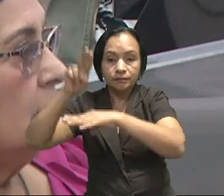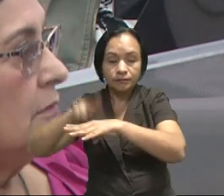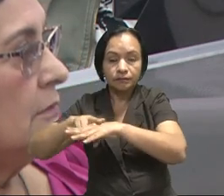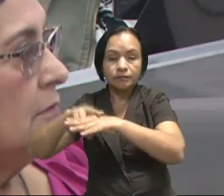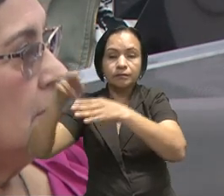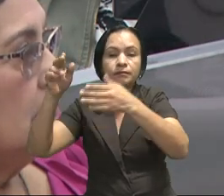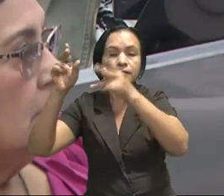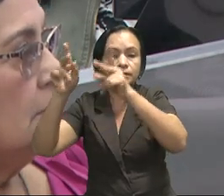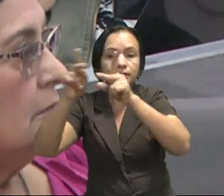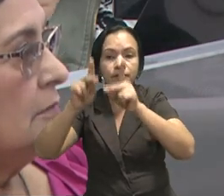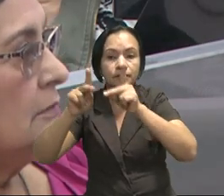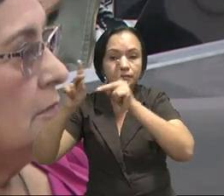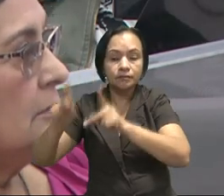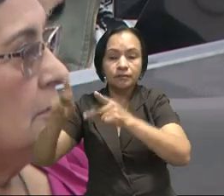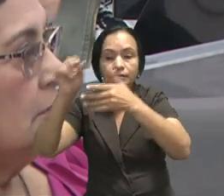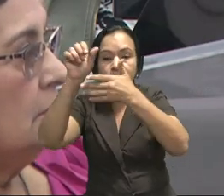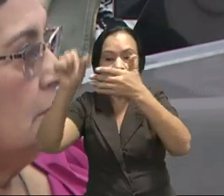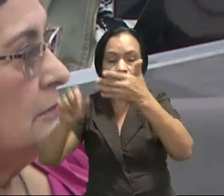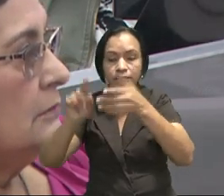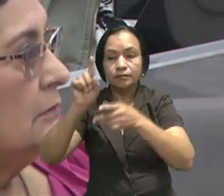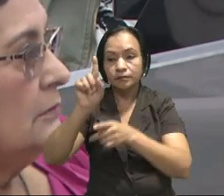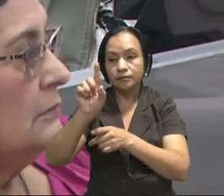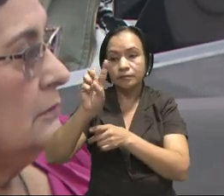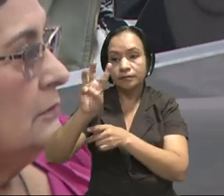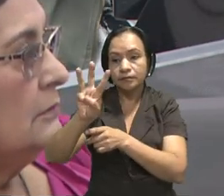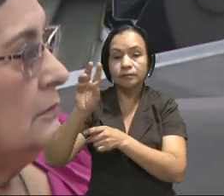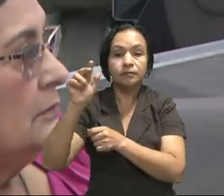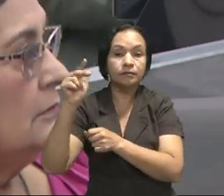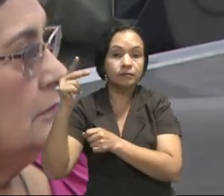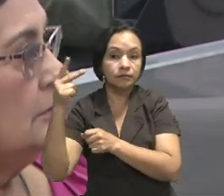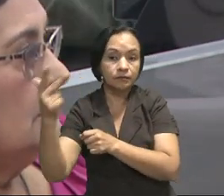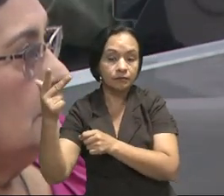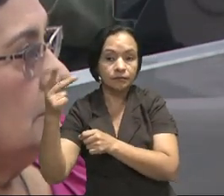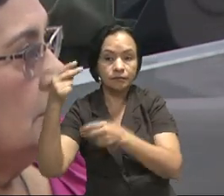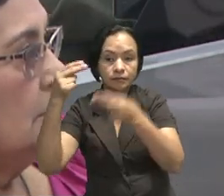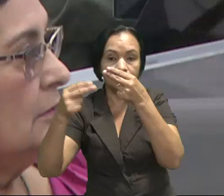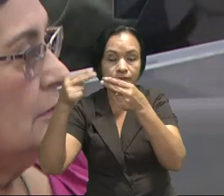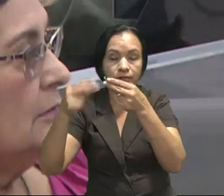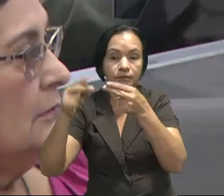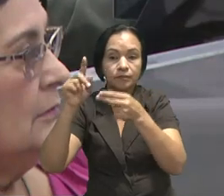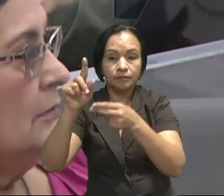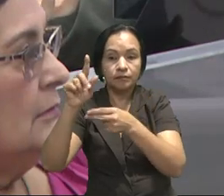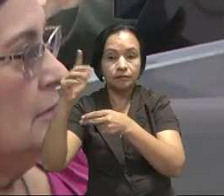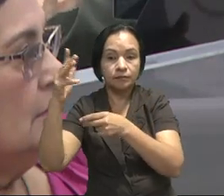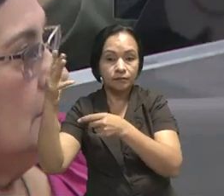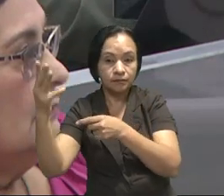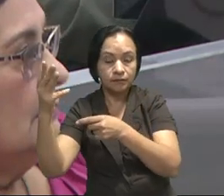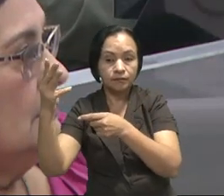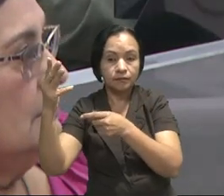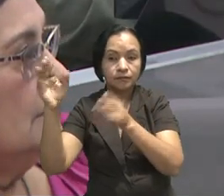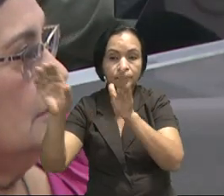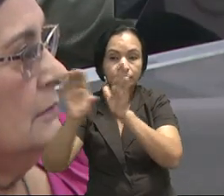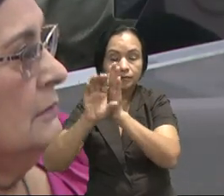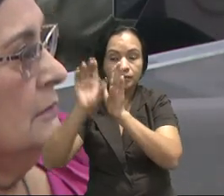Nacional en base al artículo 138, numeral 19 de la Constitución